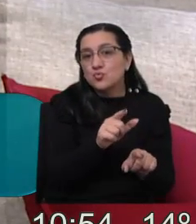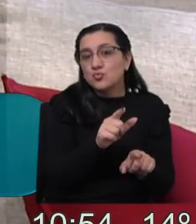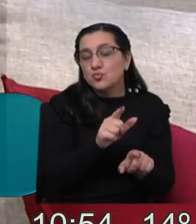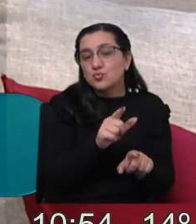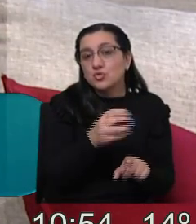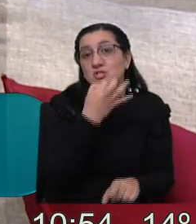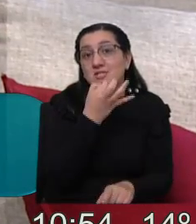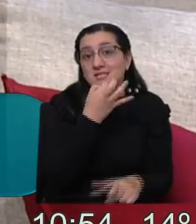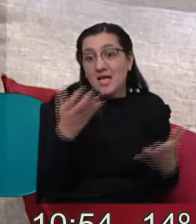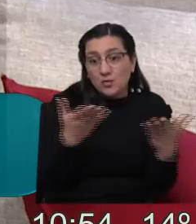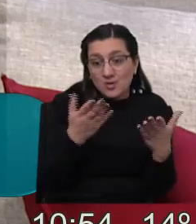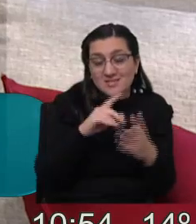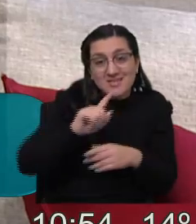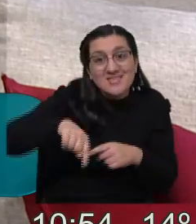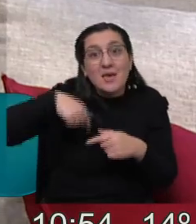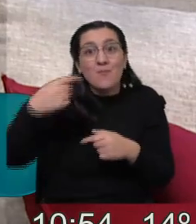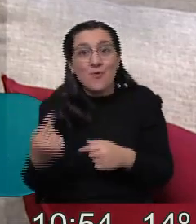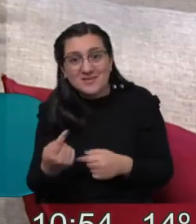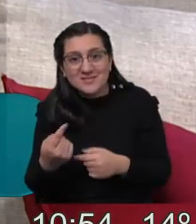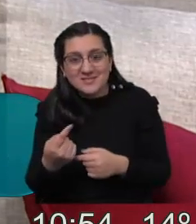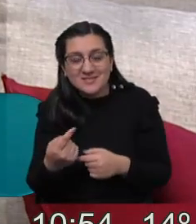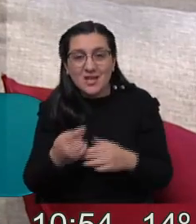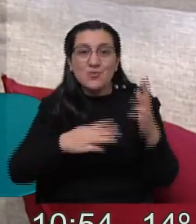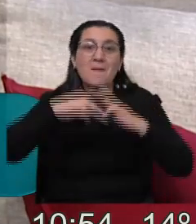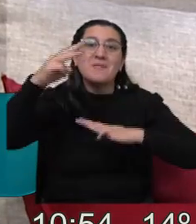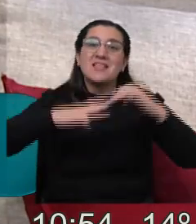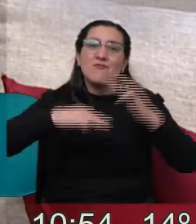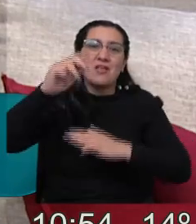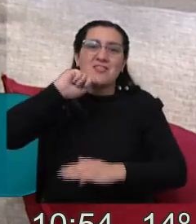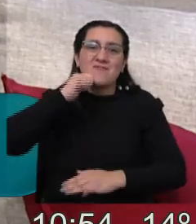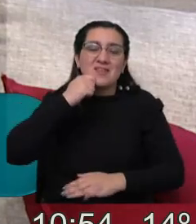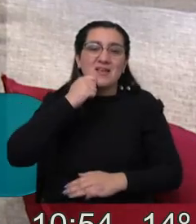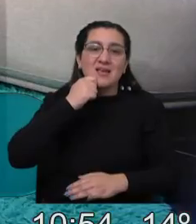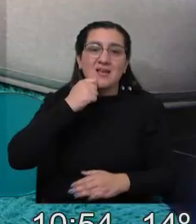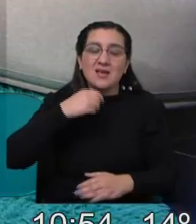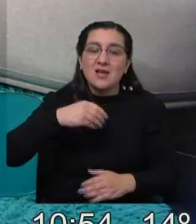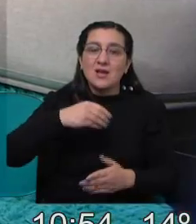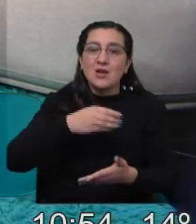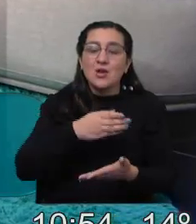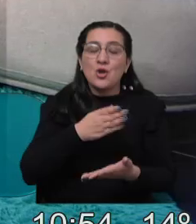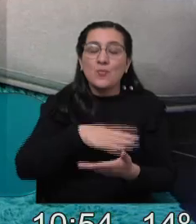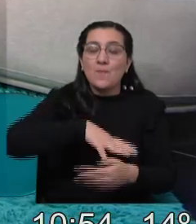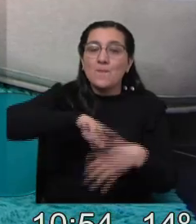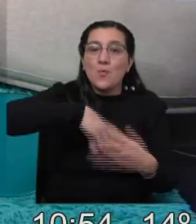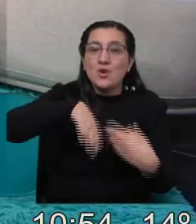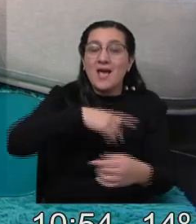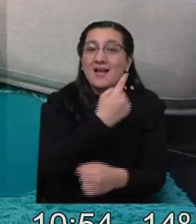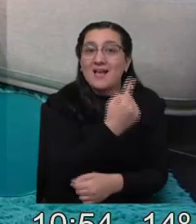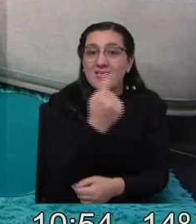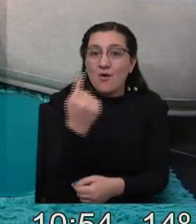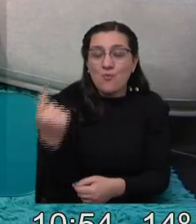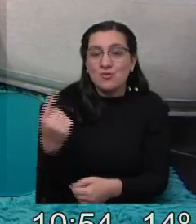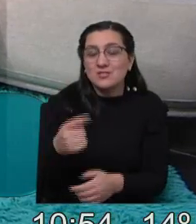esos chistes actuales y luego, en una metáfora divina, los picaba en una picadora de papel cada uno